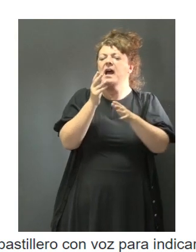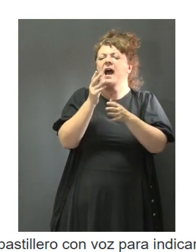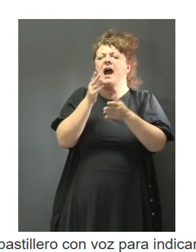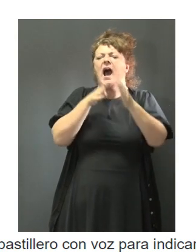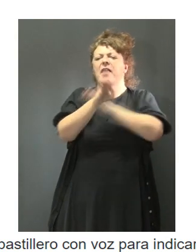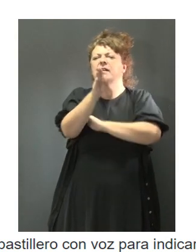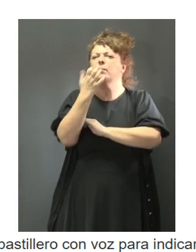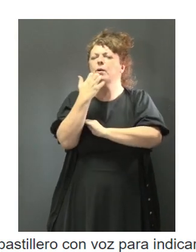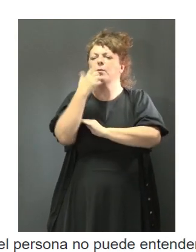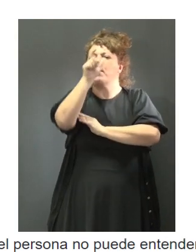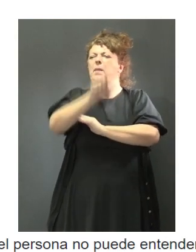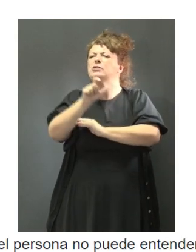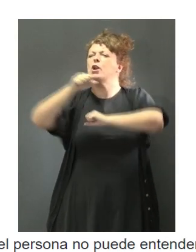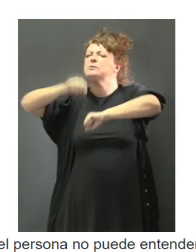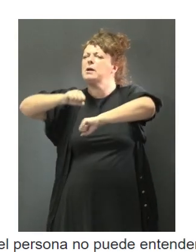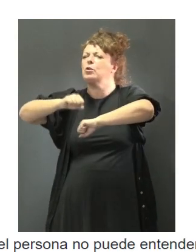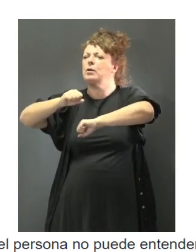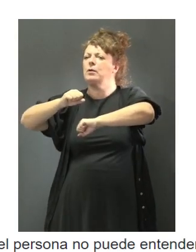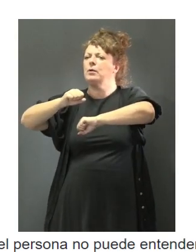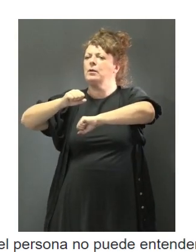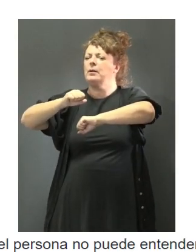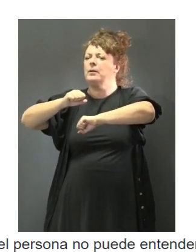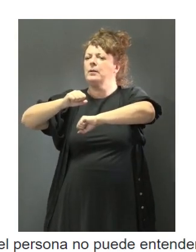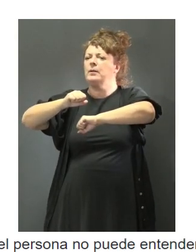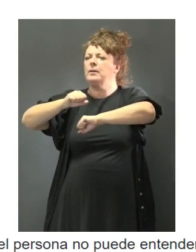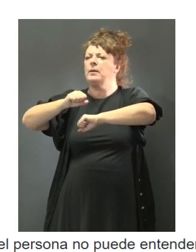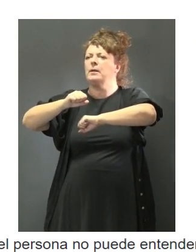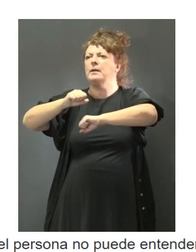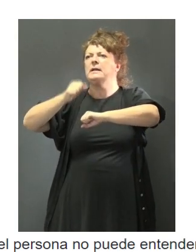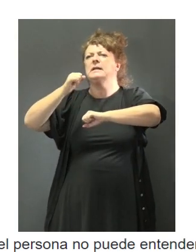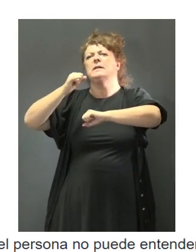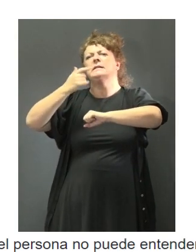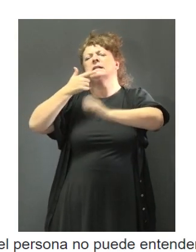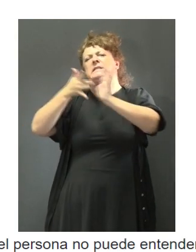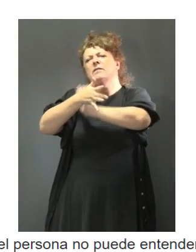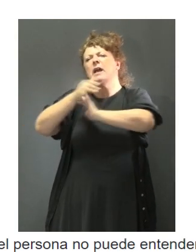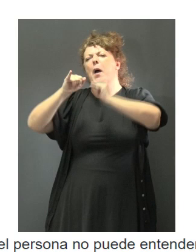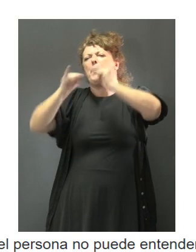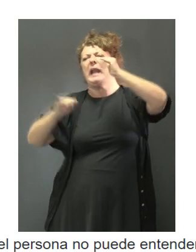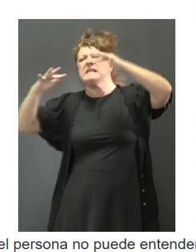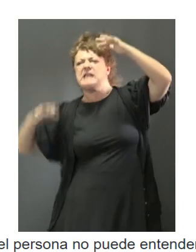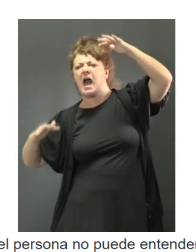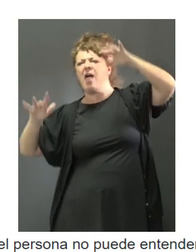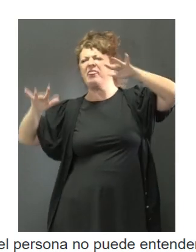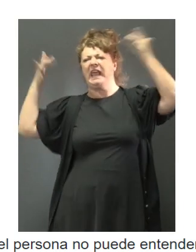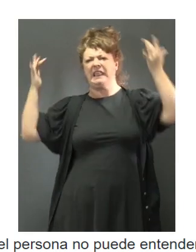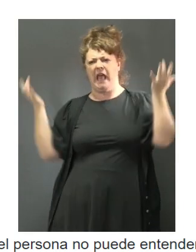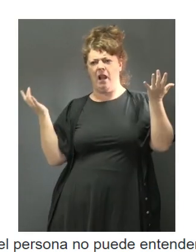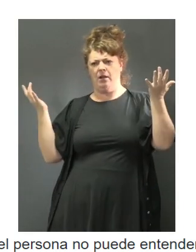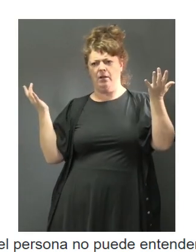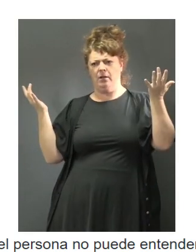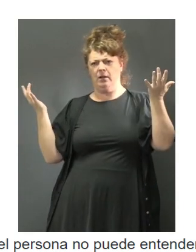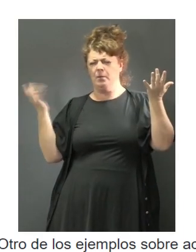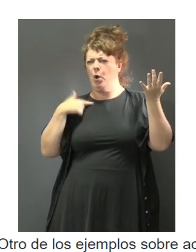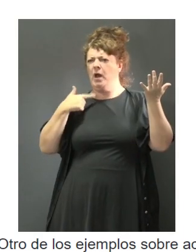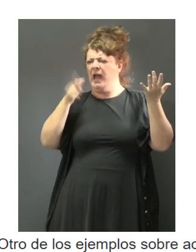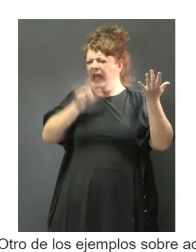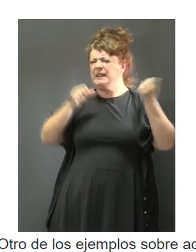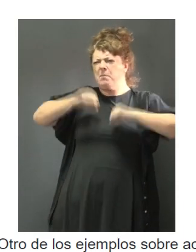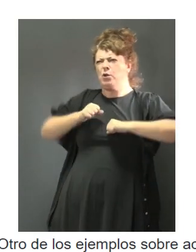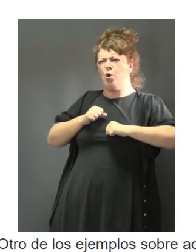comentábamos, en la parte de las personas mayores está sobre todo la brecha digital, la desconfianza que hay hacia la